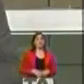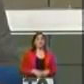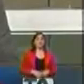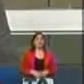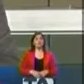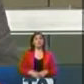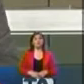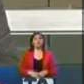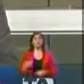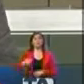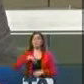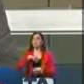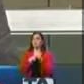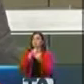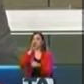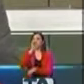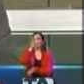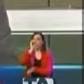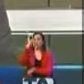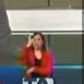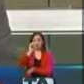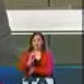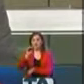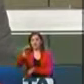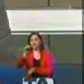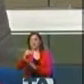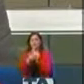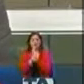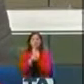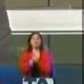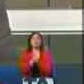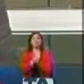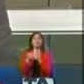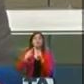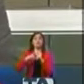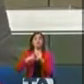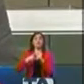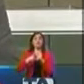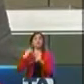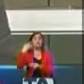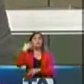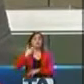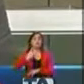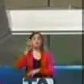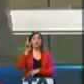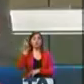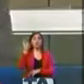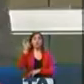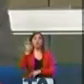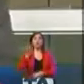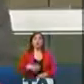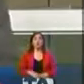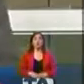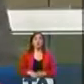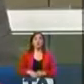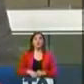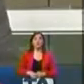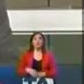cerca ya del 90% de la notificación y la capacitación la iniciamos el 2 de enero,